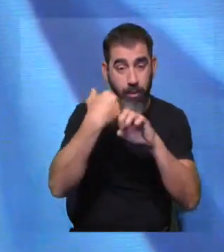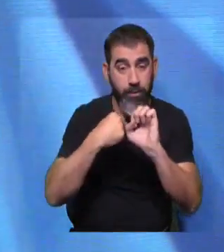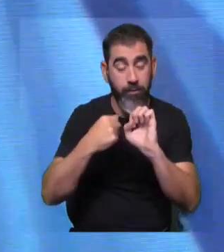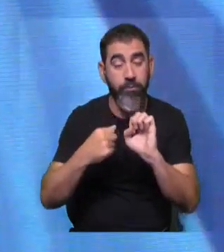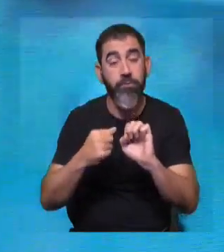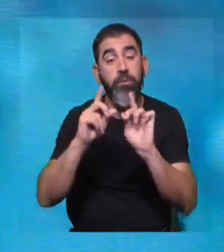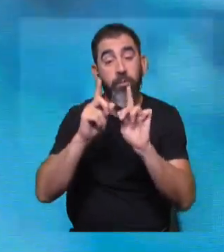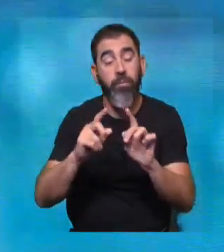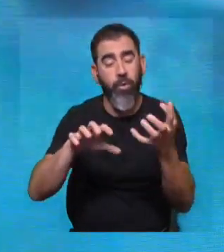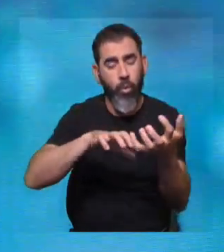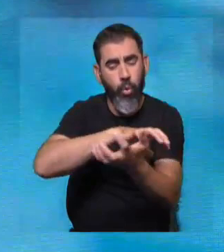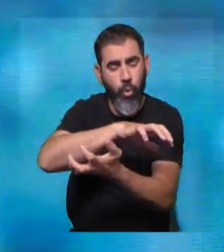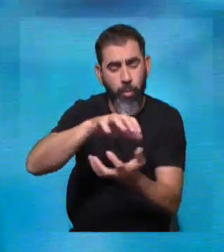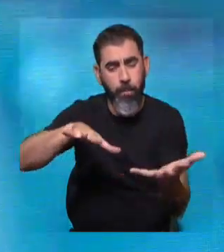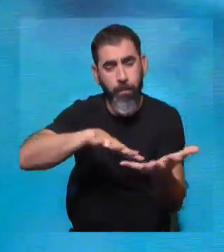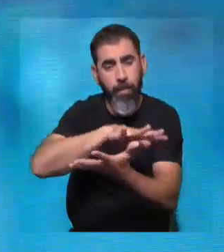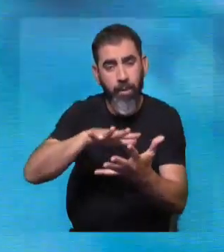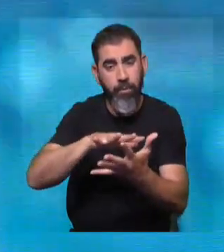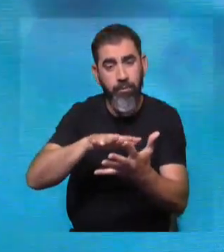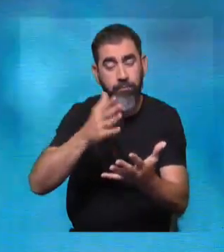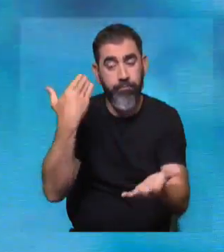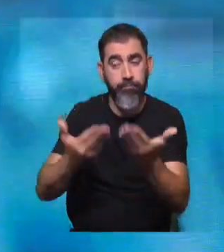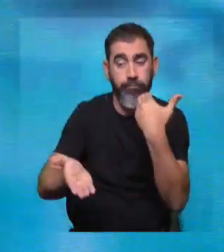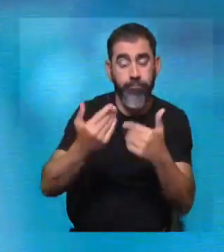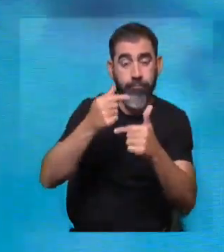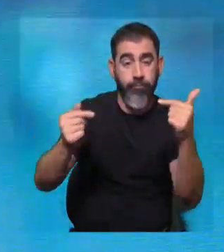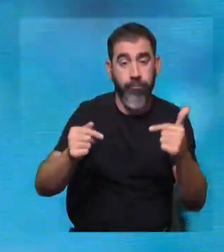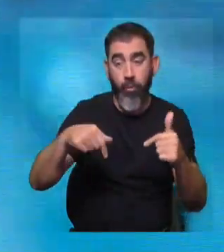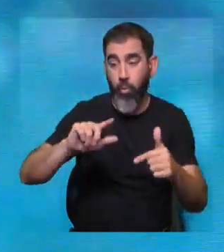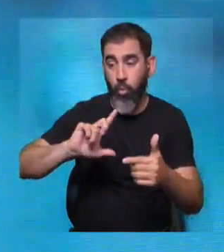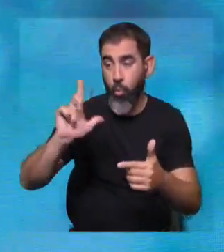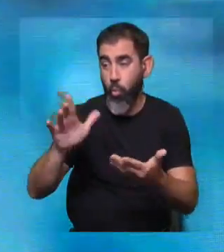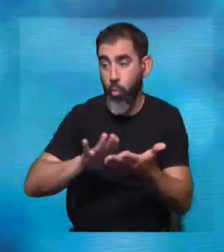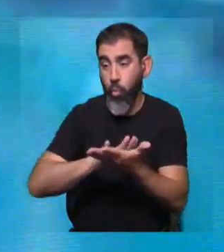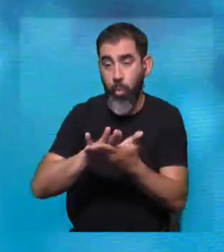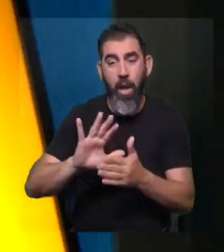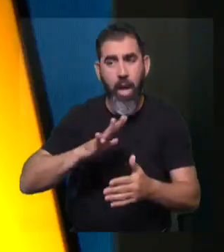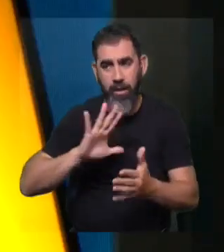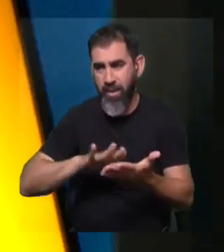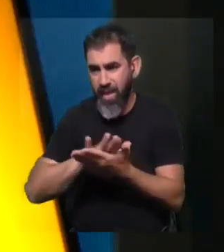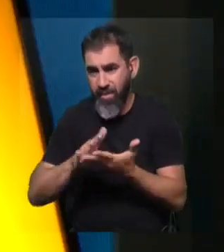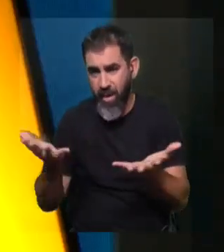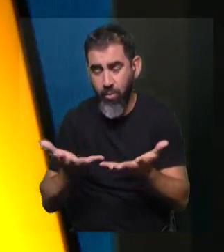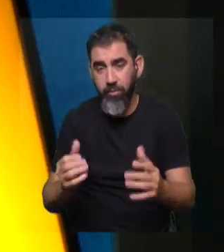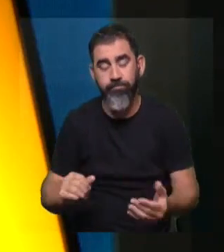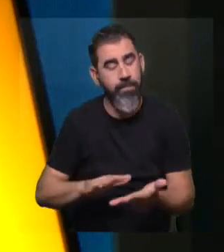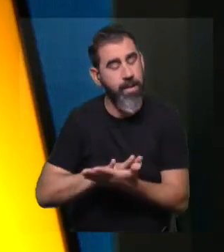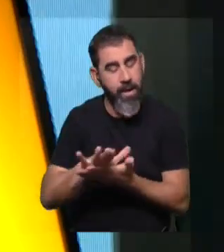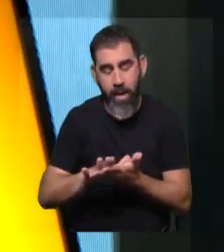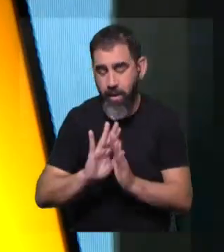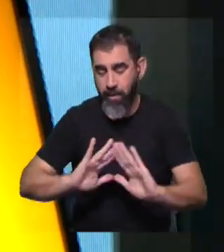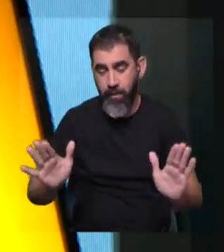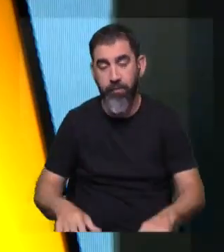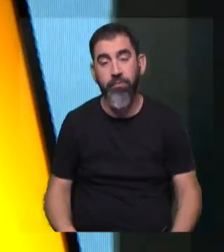Las propias complejidades de las situaciones desmontaron lo que existía y hoy no queda de esa base, ¿qué quedó? Nada. No, nada. En realidad, en